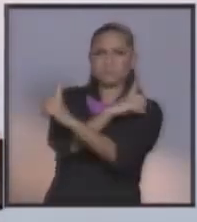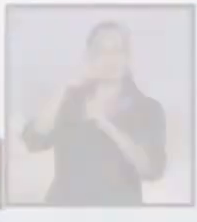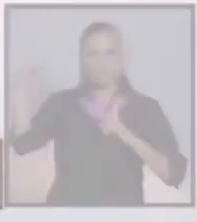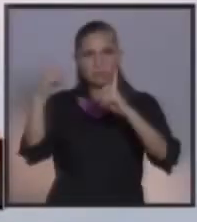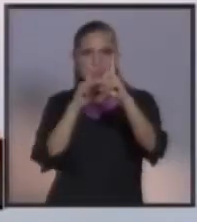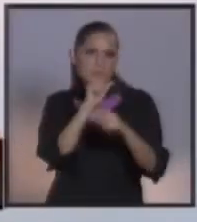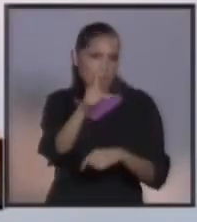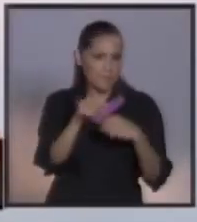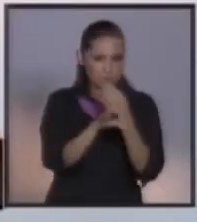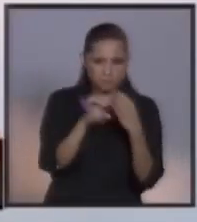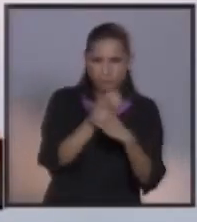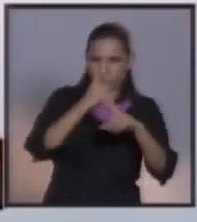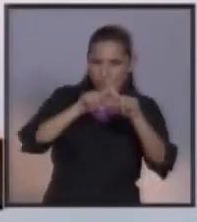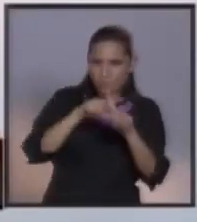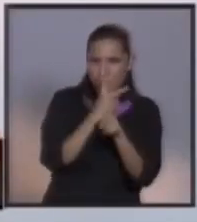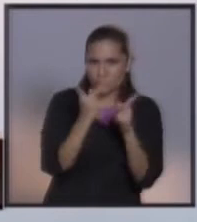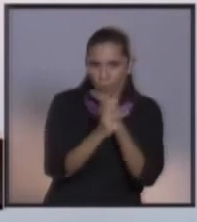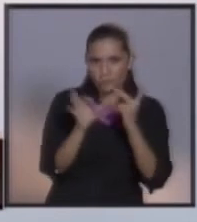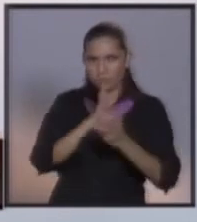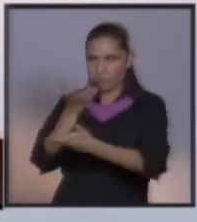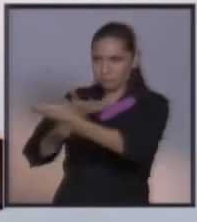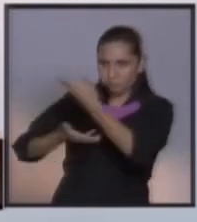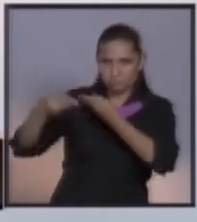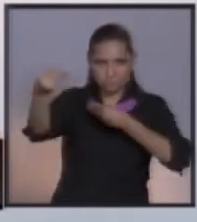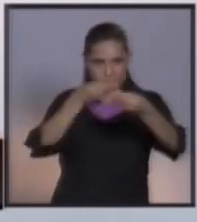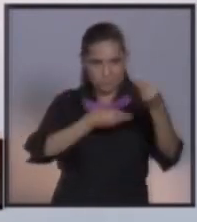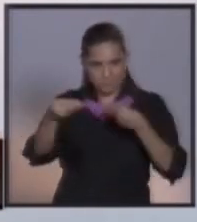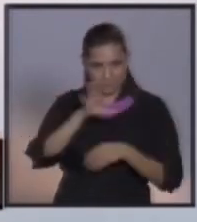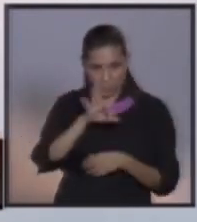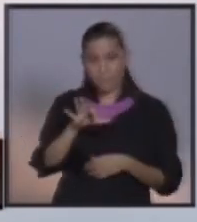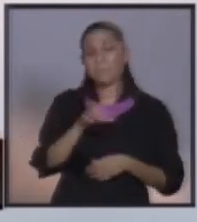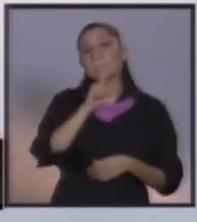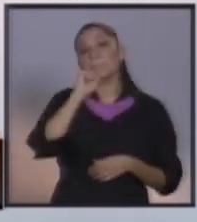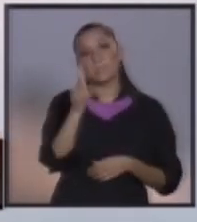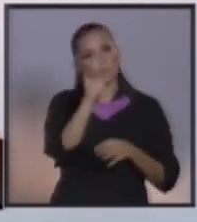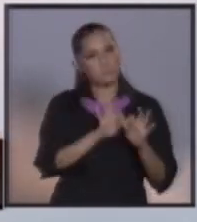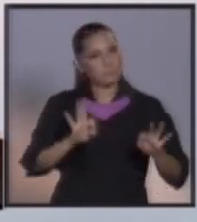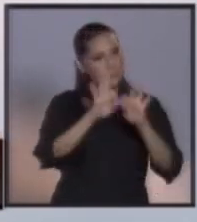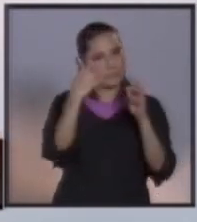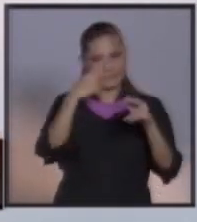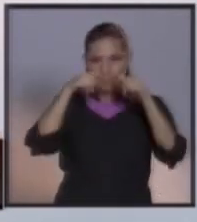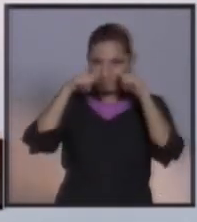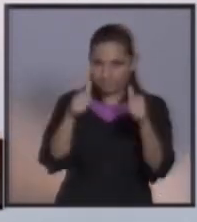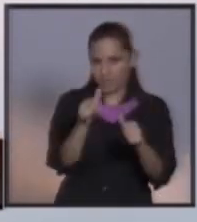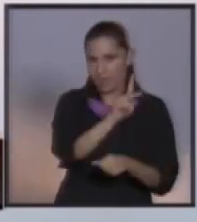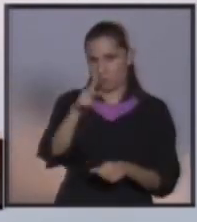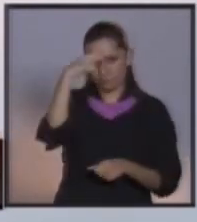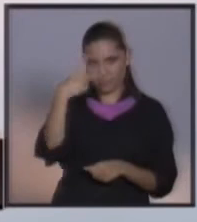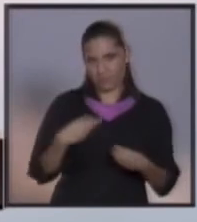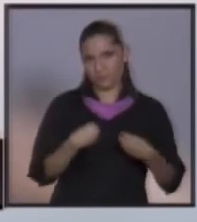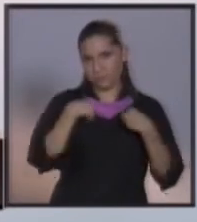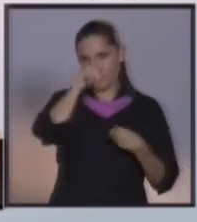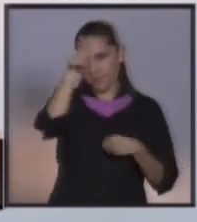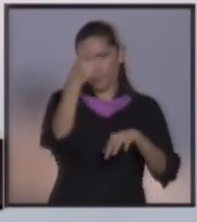países. Para lograr también una mayor atención a los mexicanos que viven en los Estados Unidos. 12 millones de